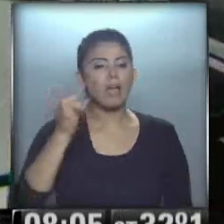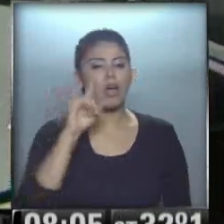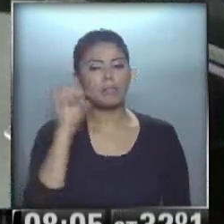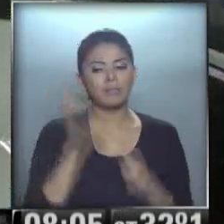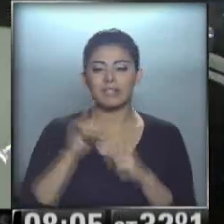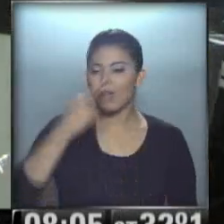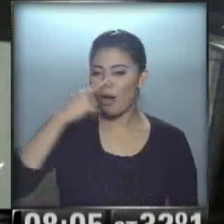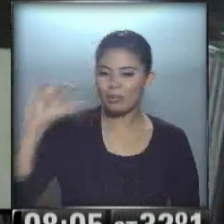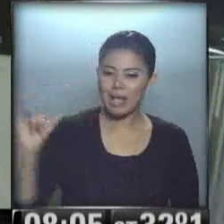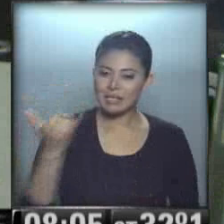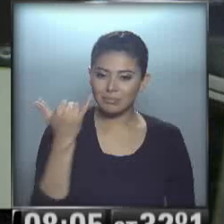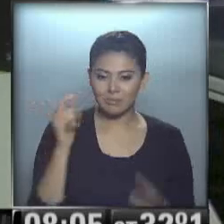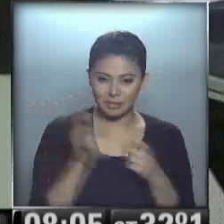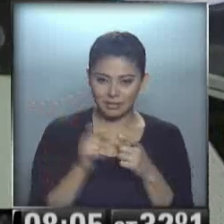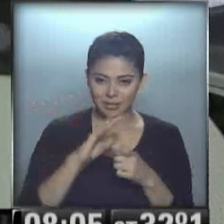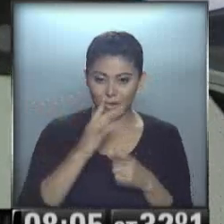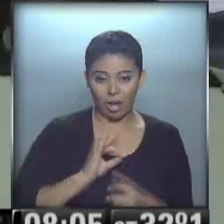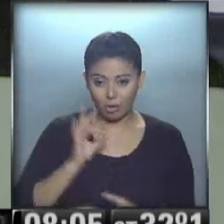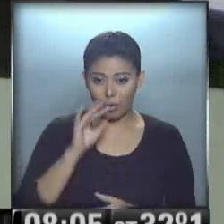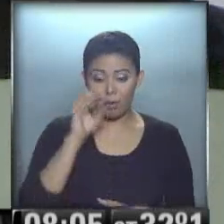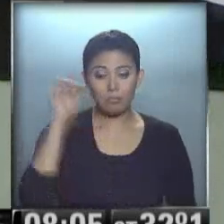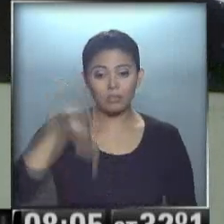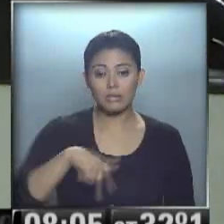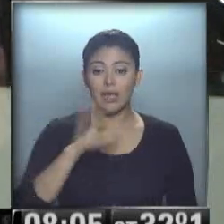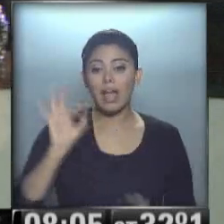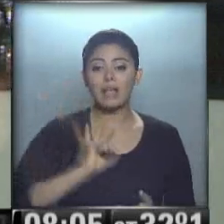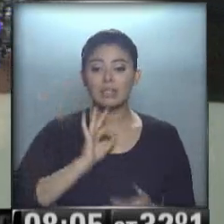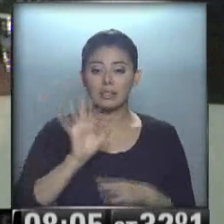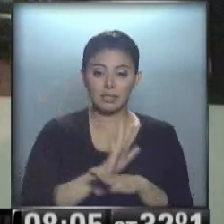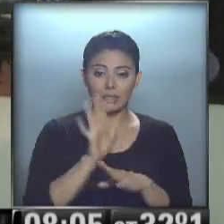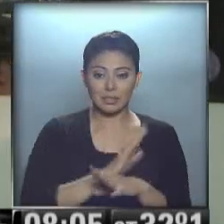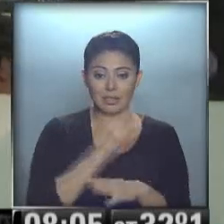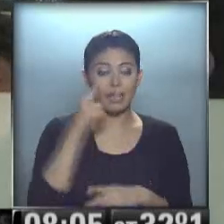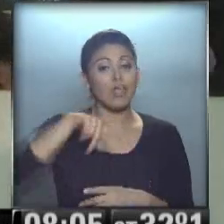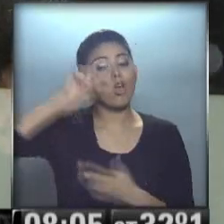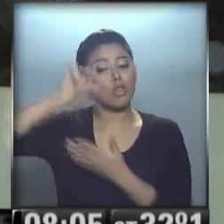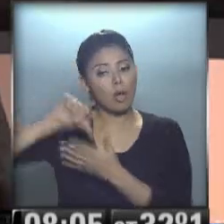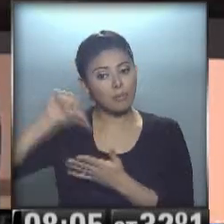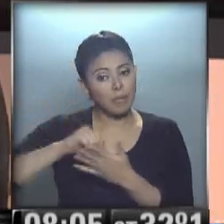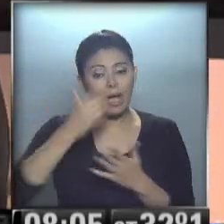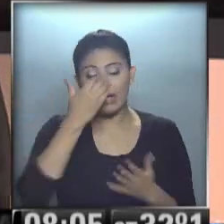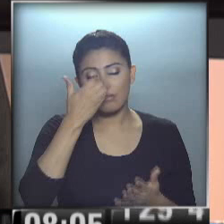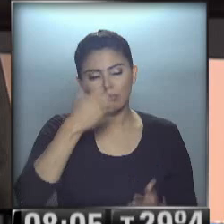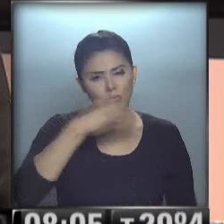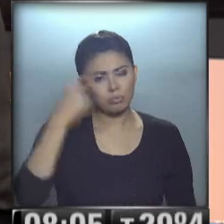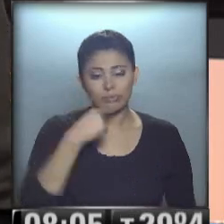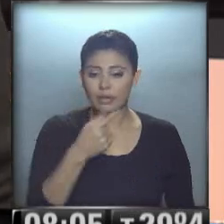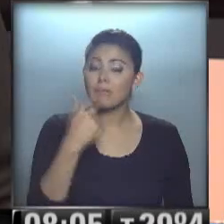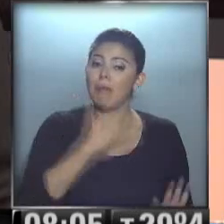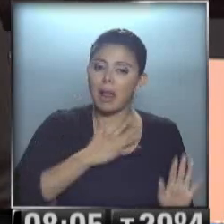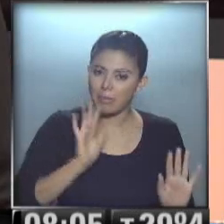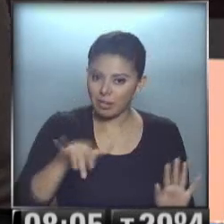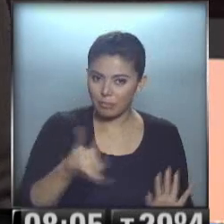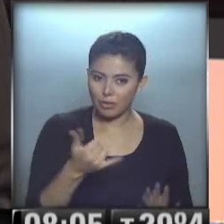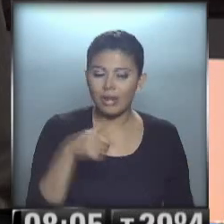Las cinco mejores películas del año pasado en materia de cine extranjero. Veremos. Como les vuelvo a decir ya varias veces, según mis ojos. Y